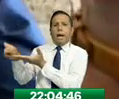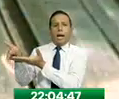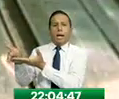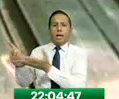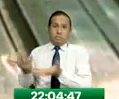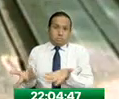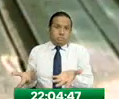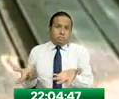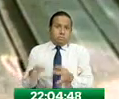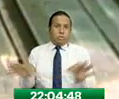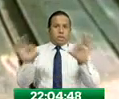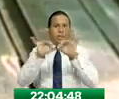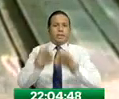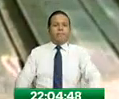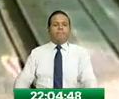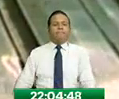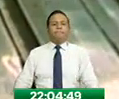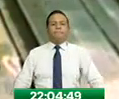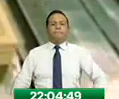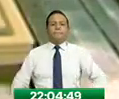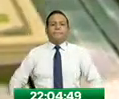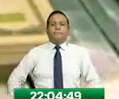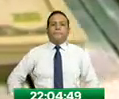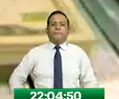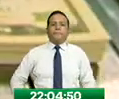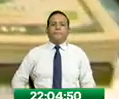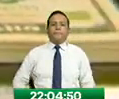grande. Informo. Marín Jaramillo.